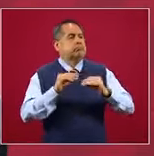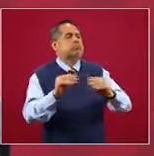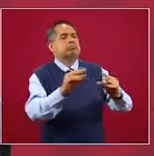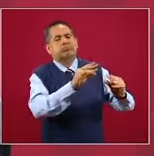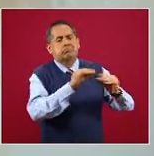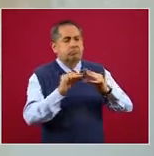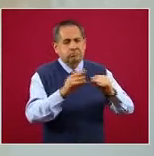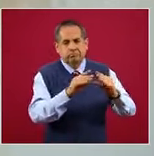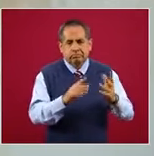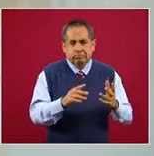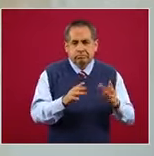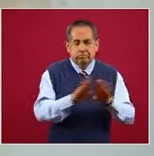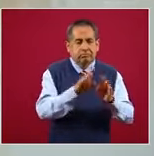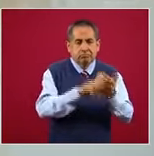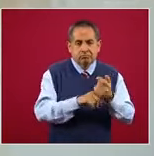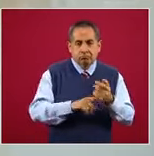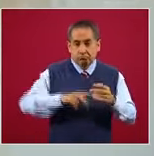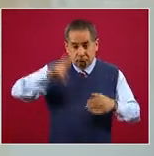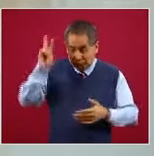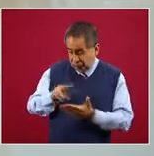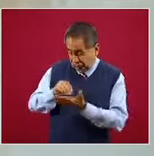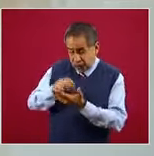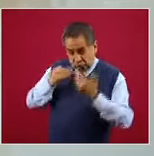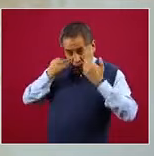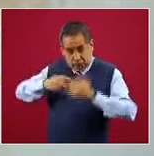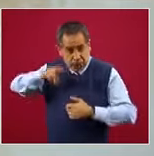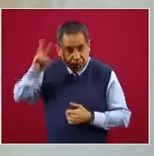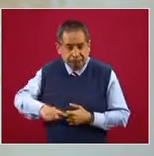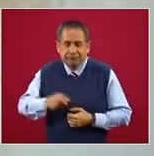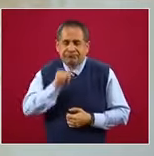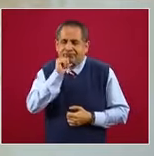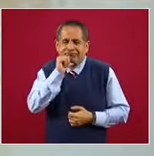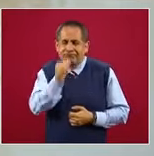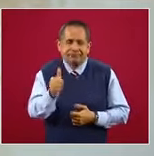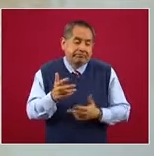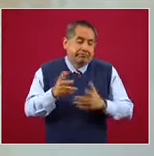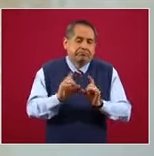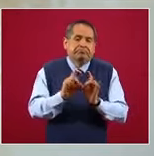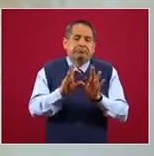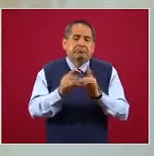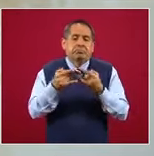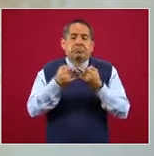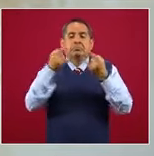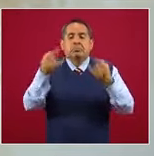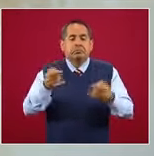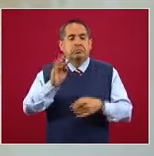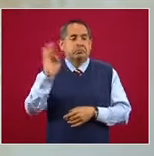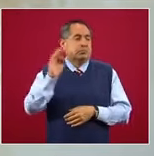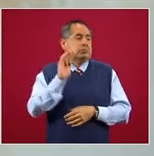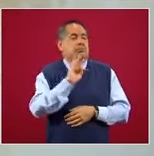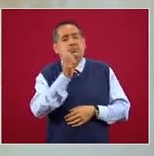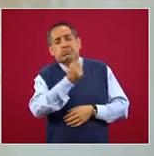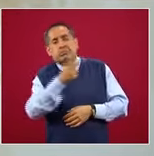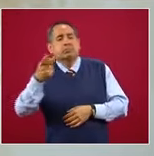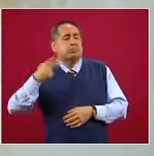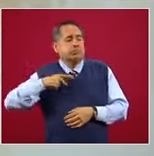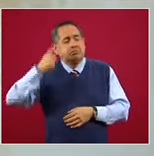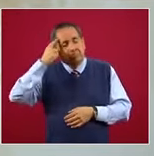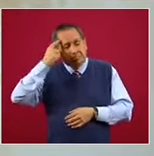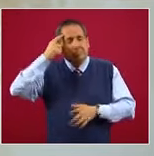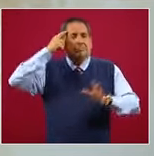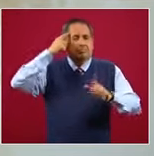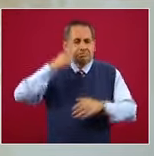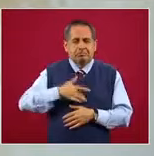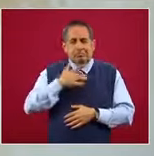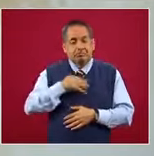pública, una verdad, aunque no esté documentada científicamente. Y quedó en la historia, quizá en la conciencia de muchas y muchos de